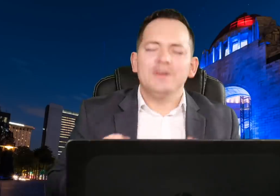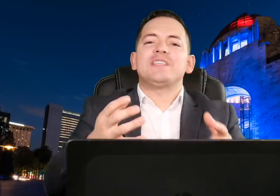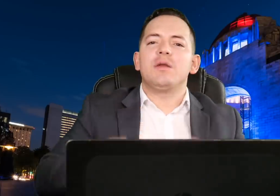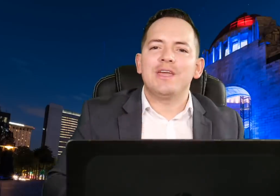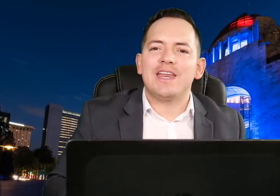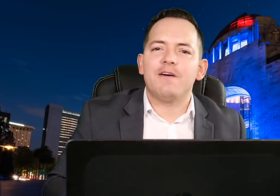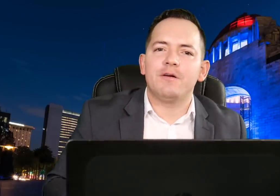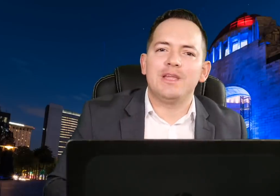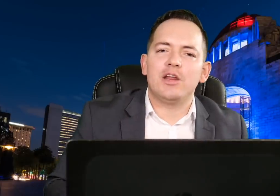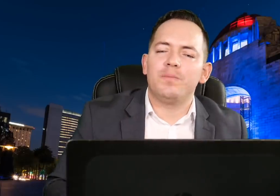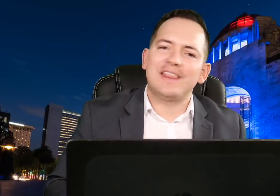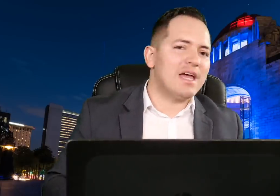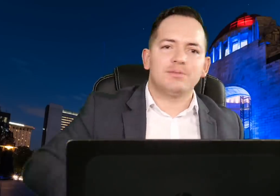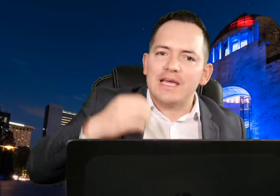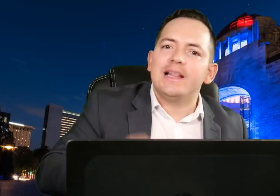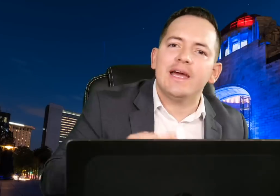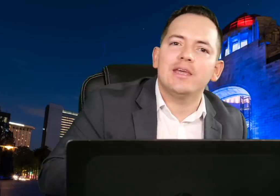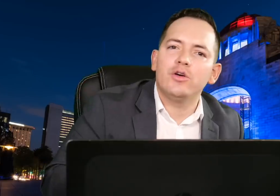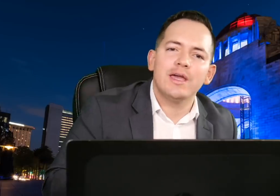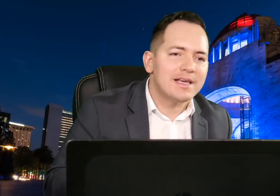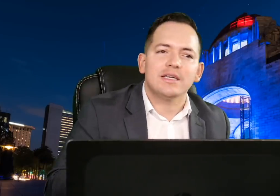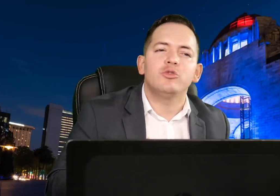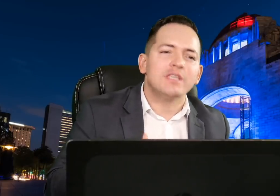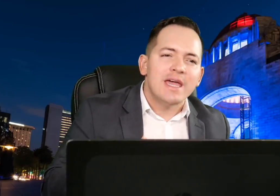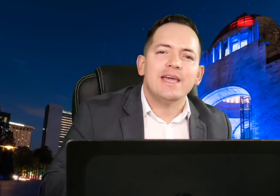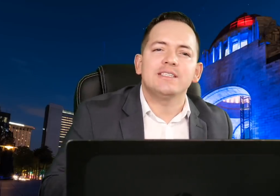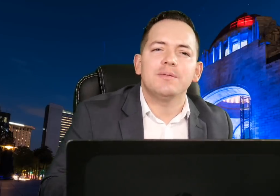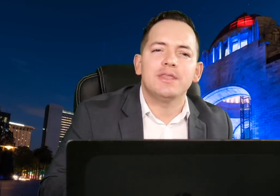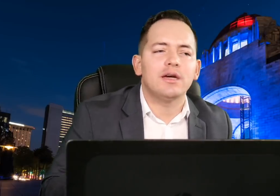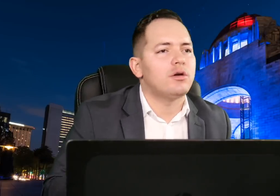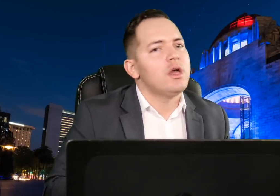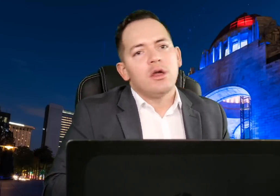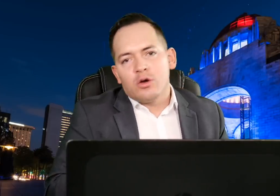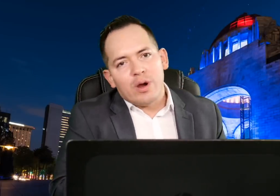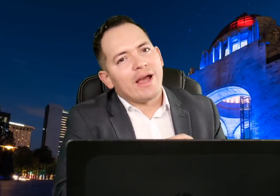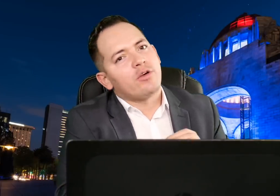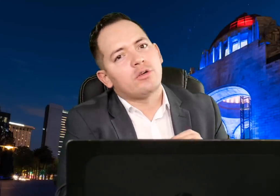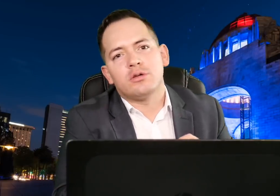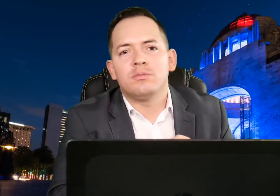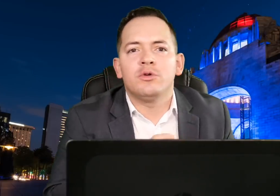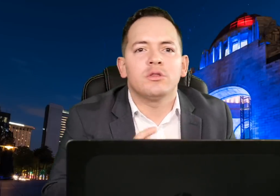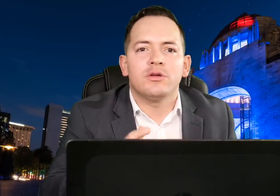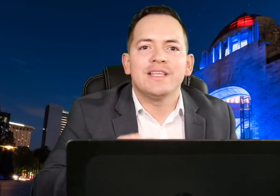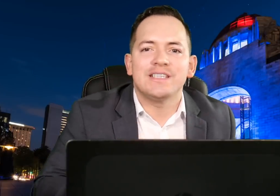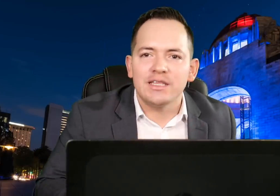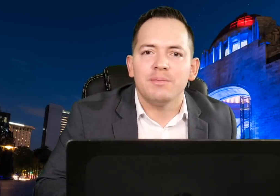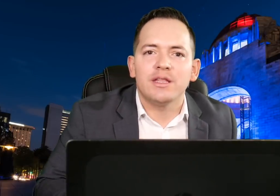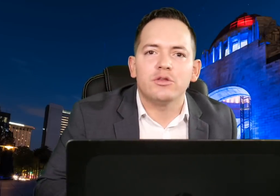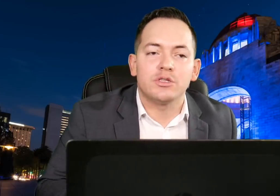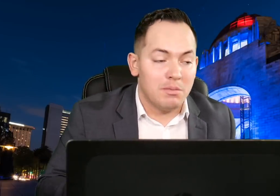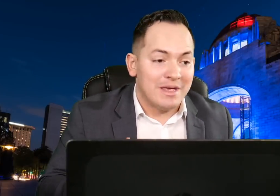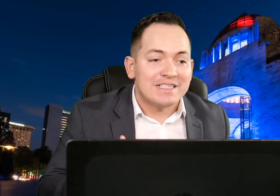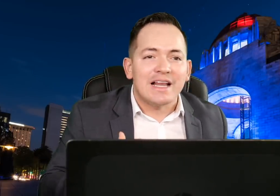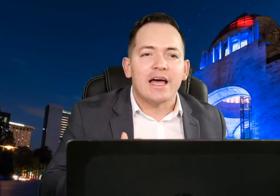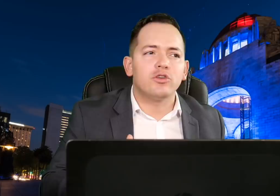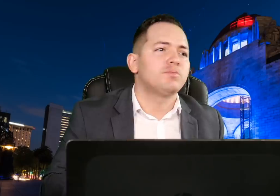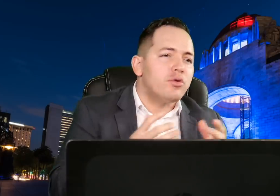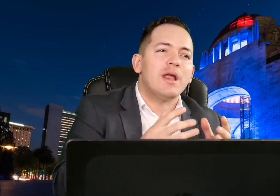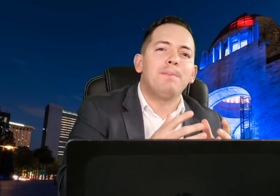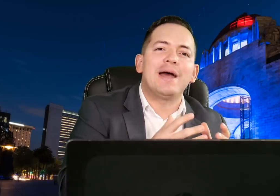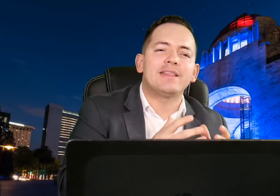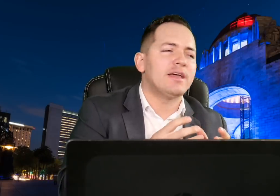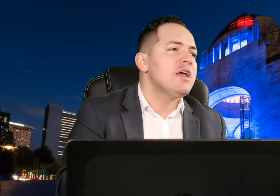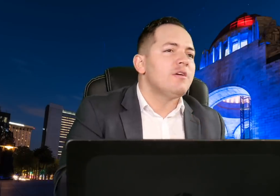cómo están mi querida familia nopal times el día de hoy hacemos este vídeo uau con un montón de sentimientos mezclados